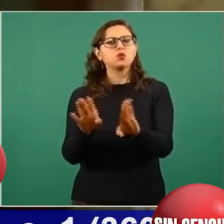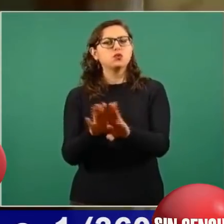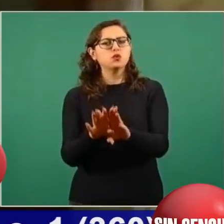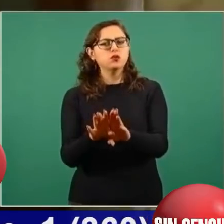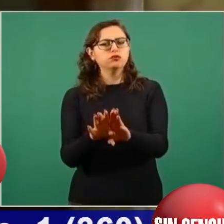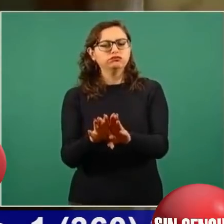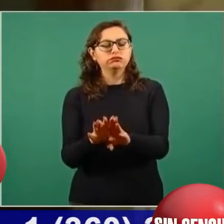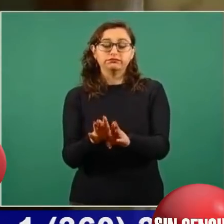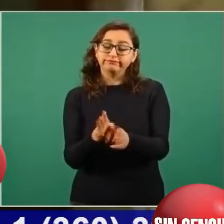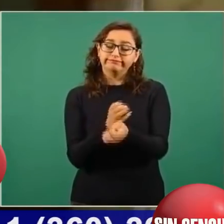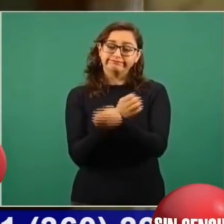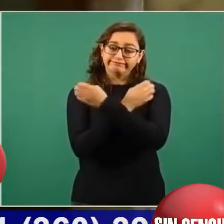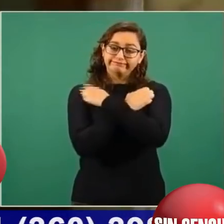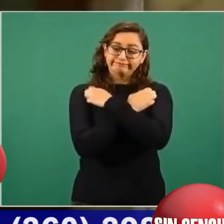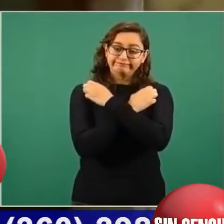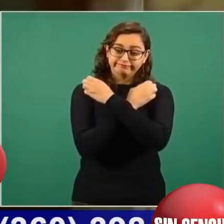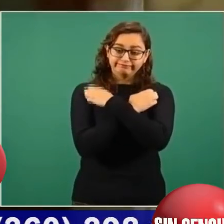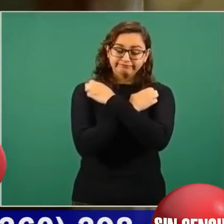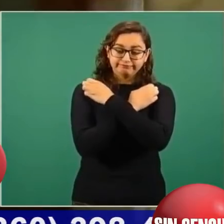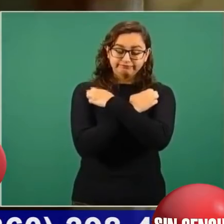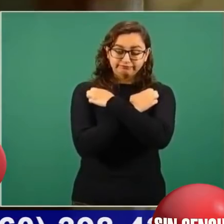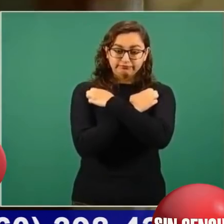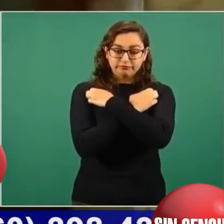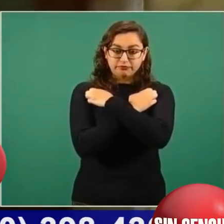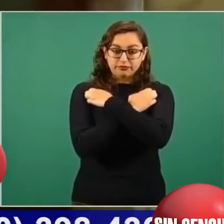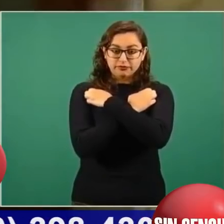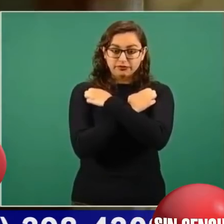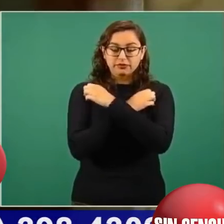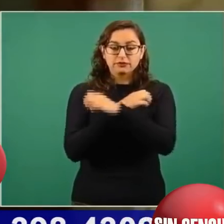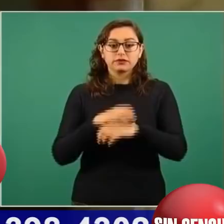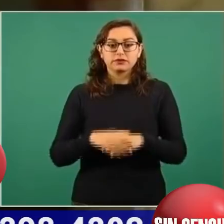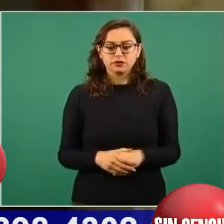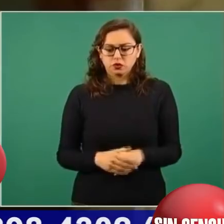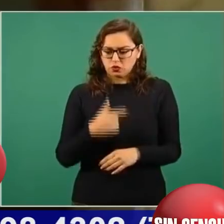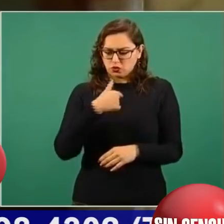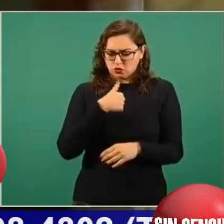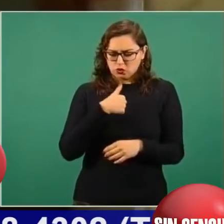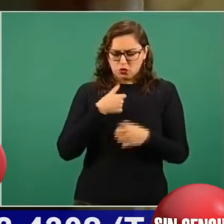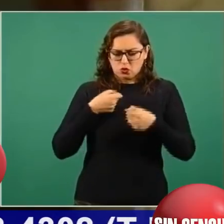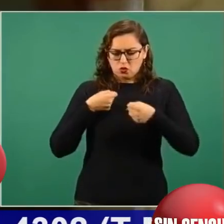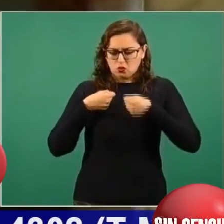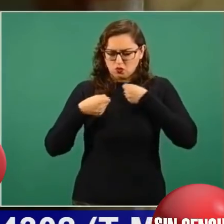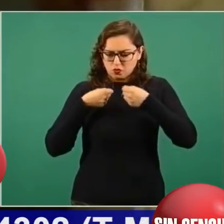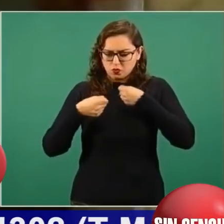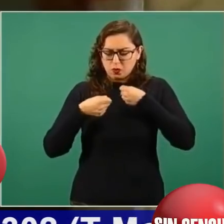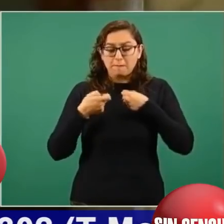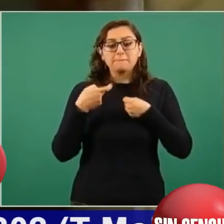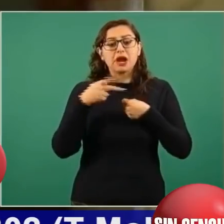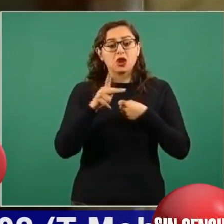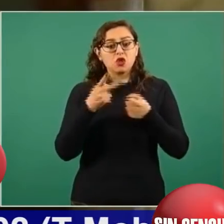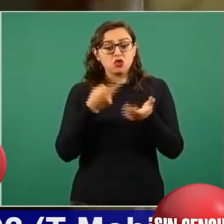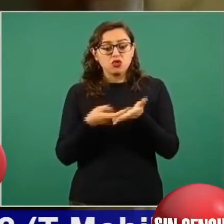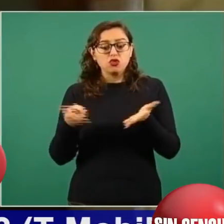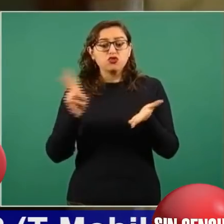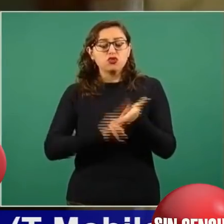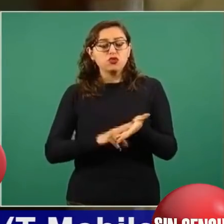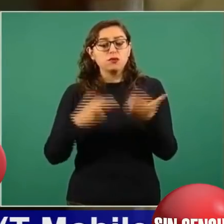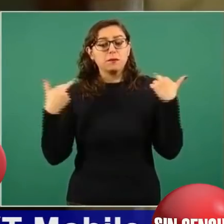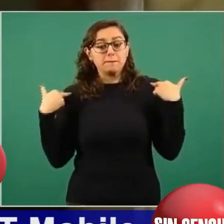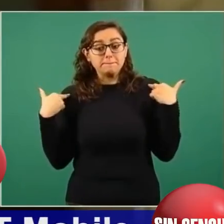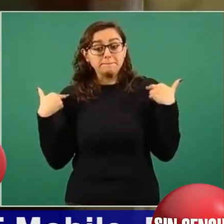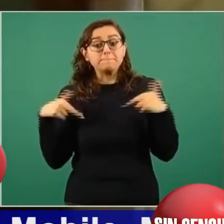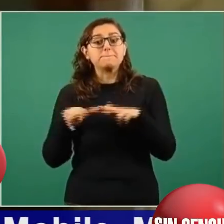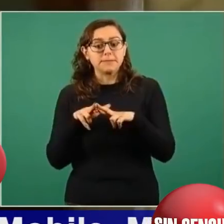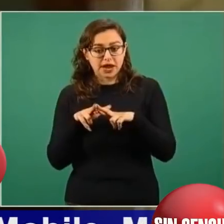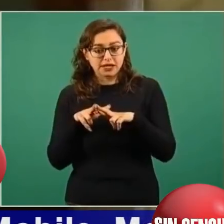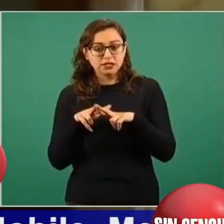Aparte de ser un comunicador, pertenezco a la planta laboral docente de la escuela pública, soy